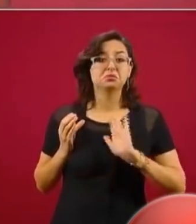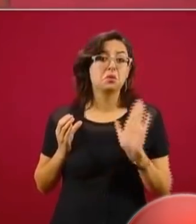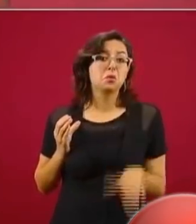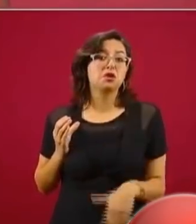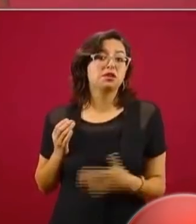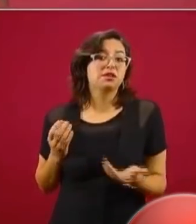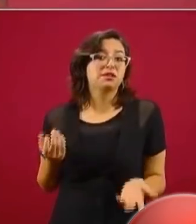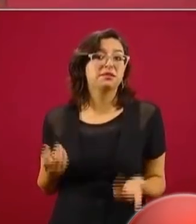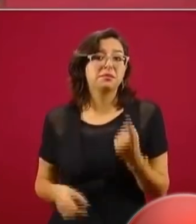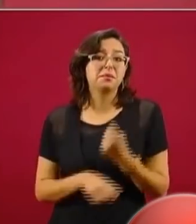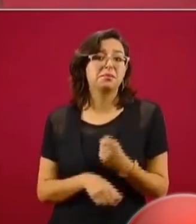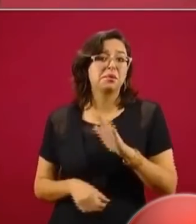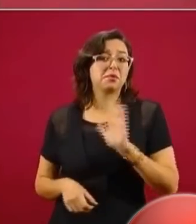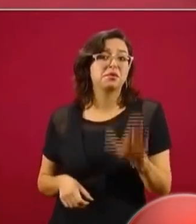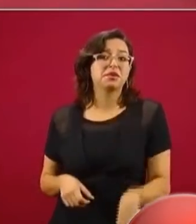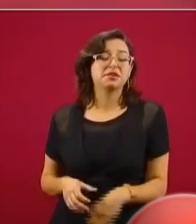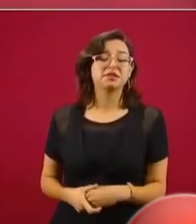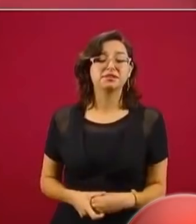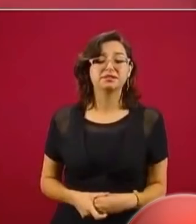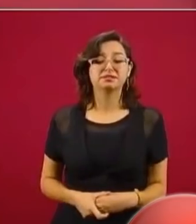decía.